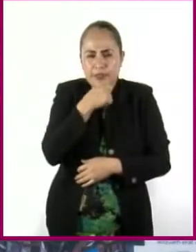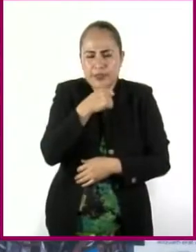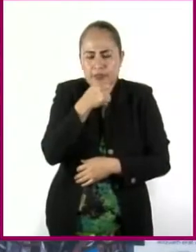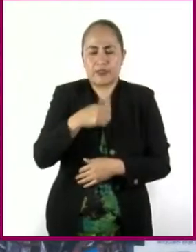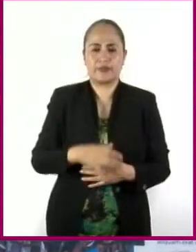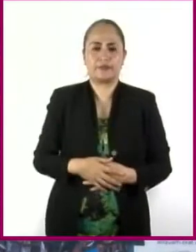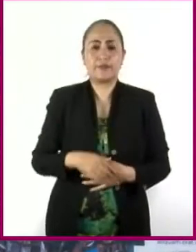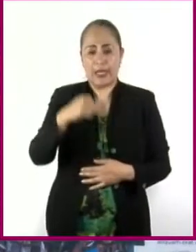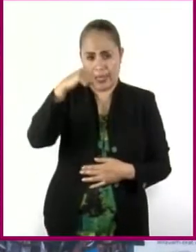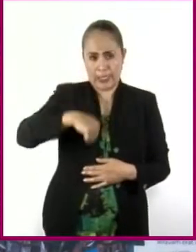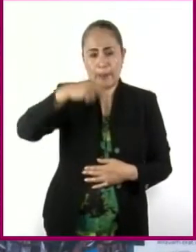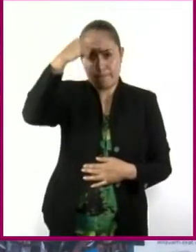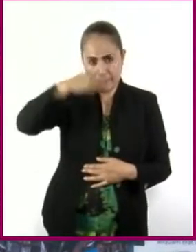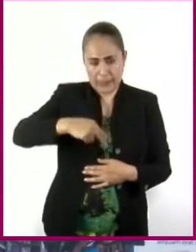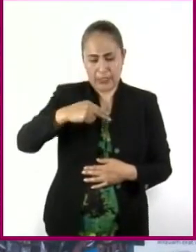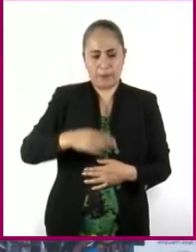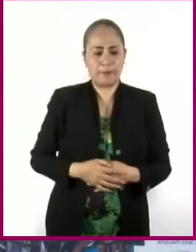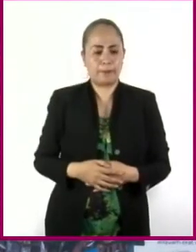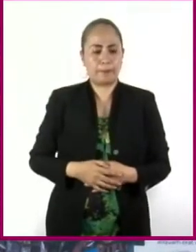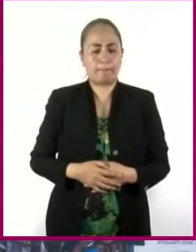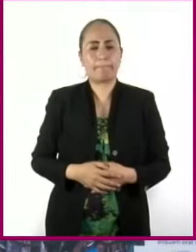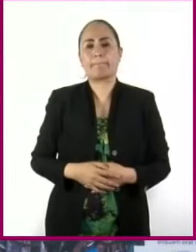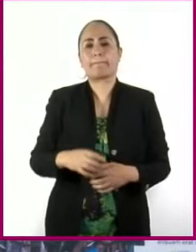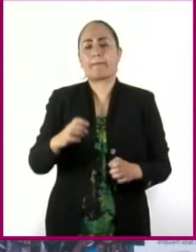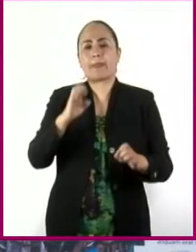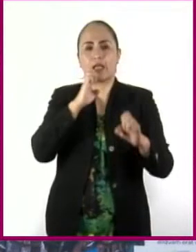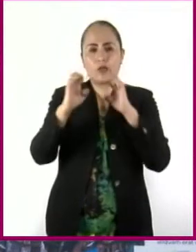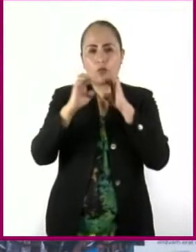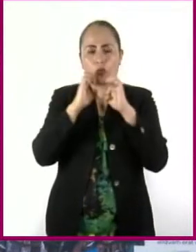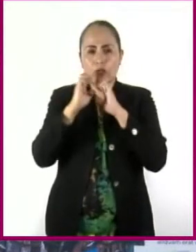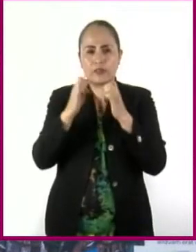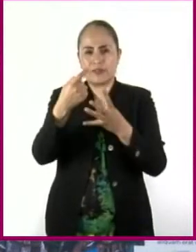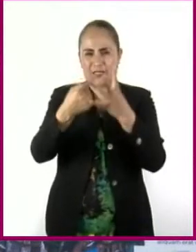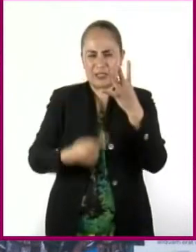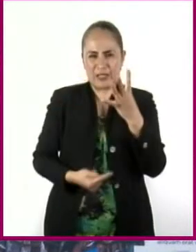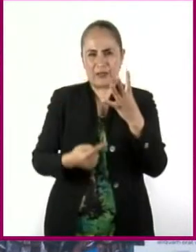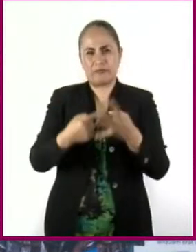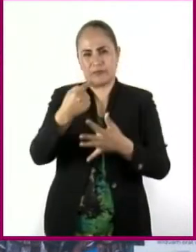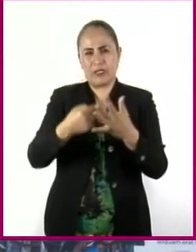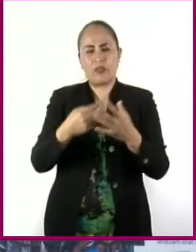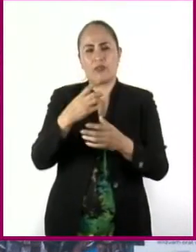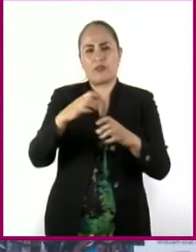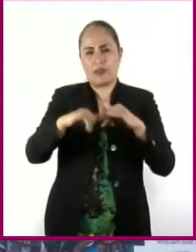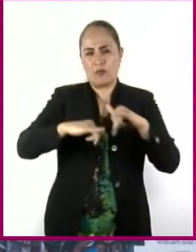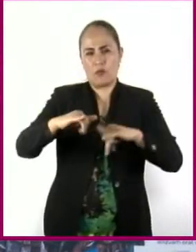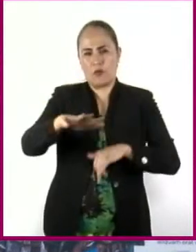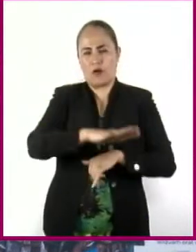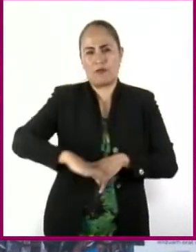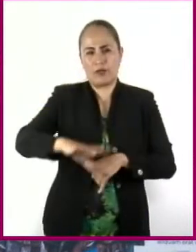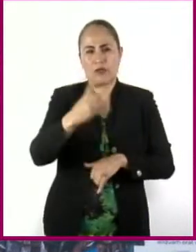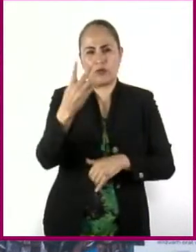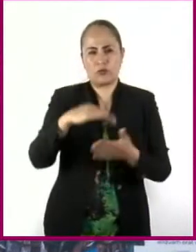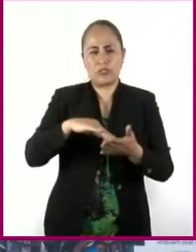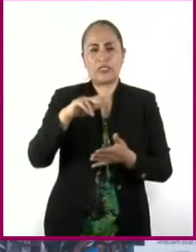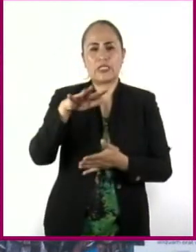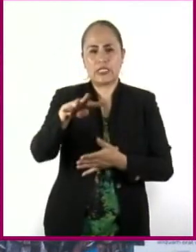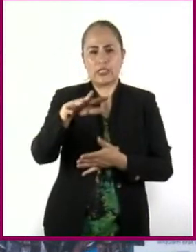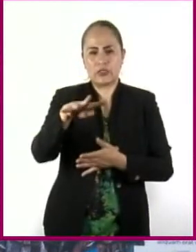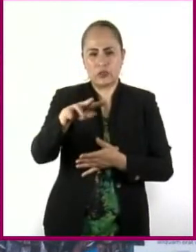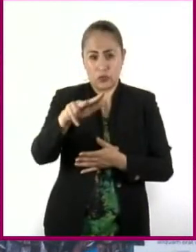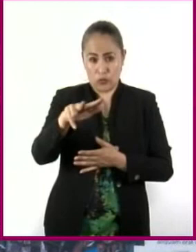En nuestro país, la Encuesta Nacional de Dinámica Demográfica 2018, realizada por el INEGI, mostró que